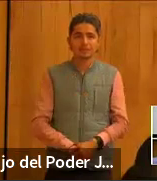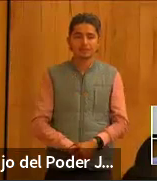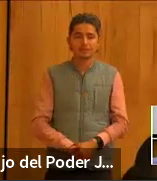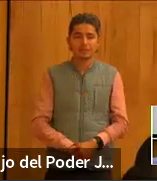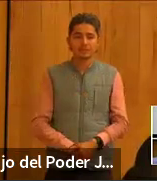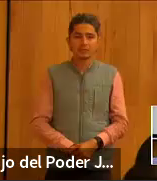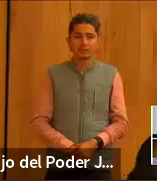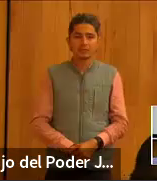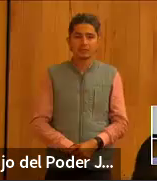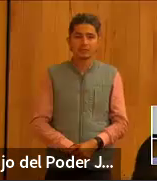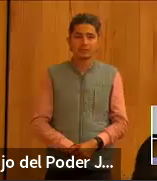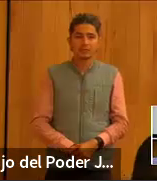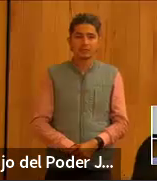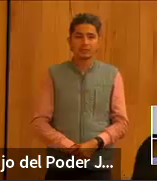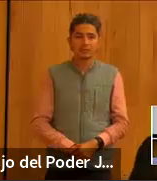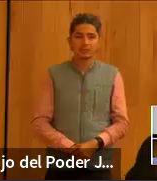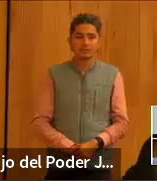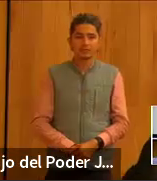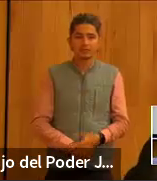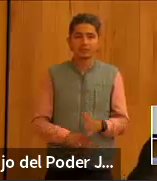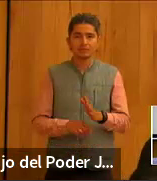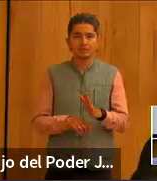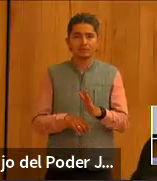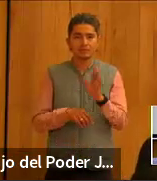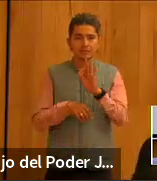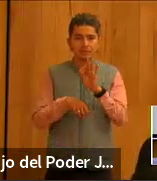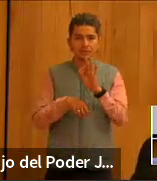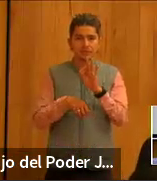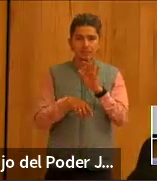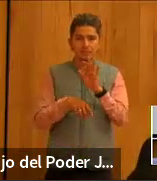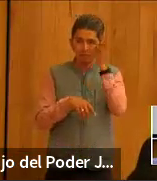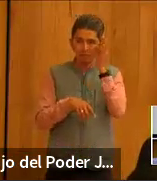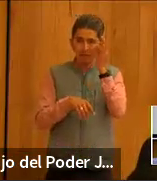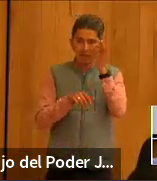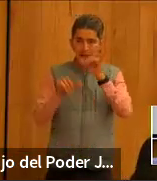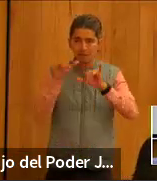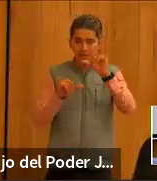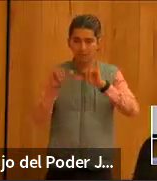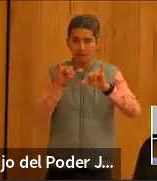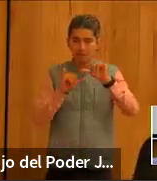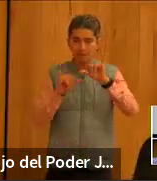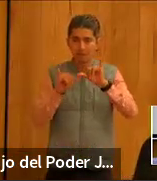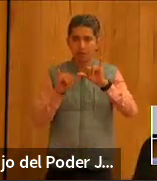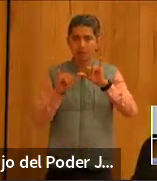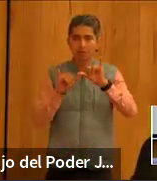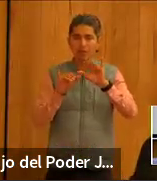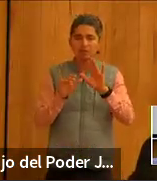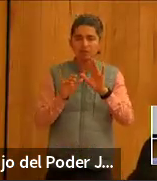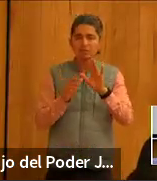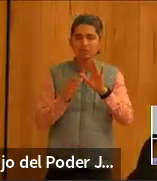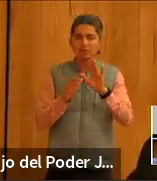Es de médico. Para un mecánico. Químico, robótico y